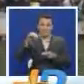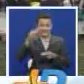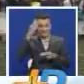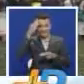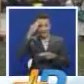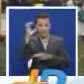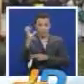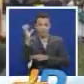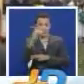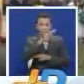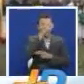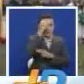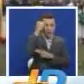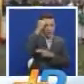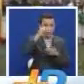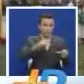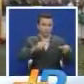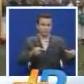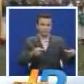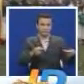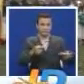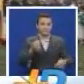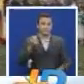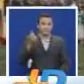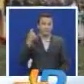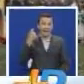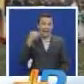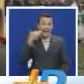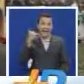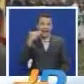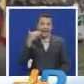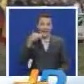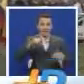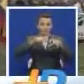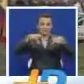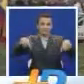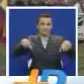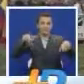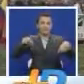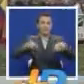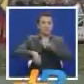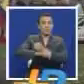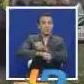A propósito de Colombia, 3-2 derrotó el equipo femenino a Venezuela y se coronó campeón del